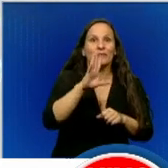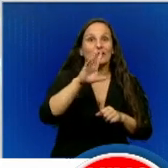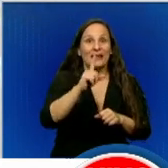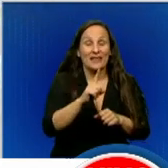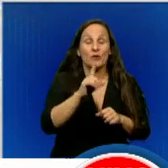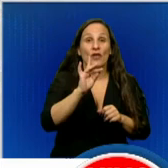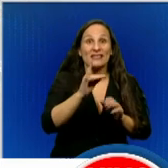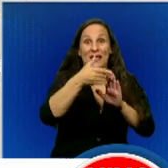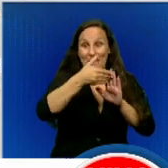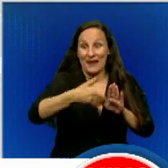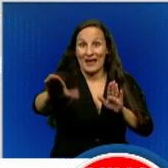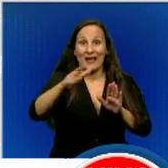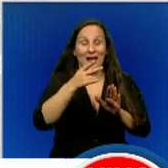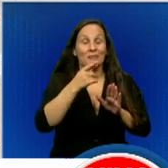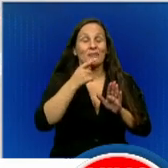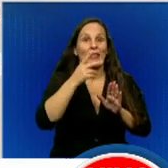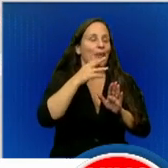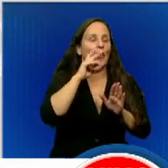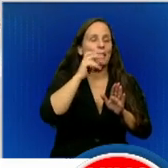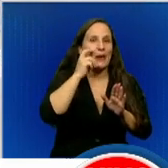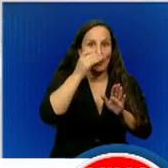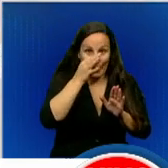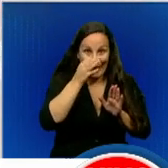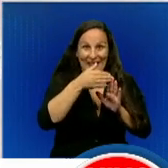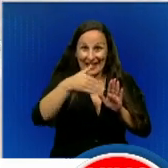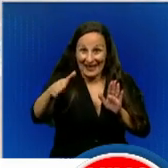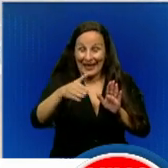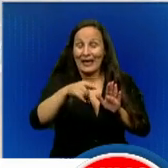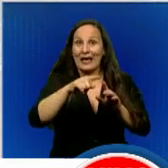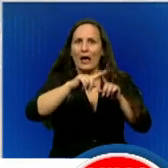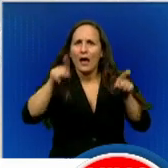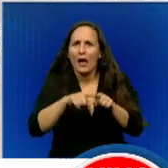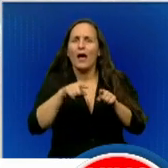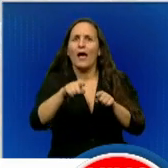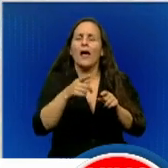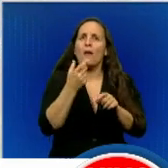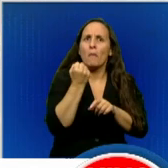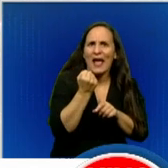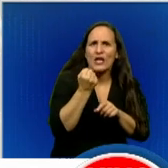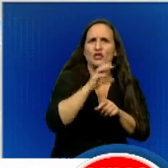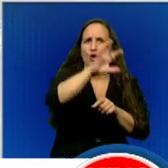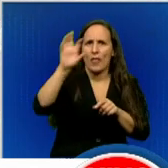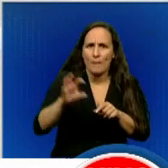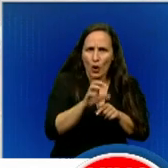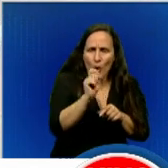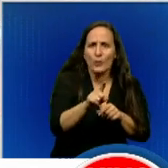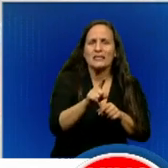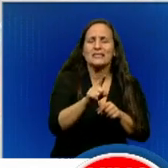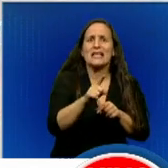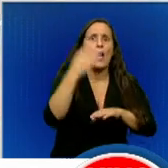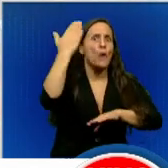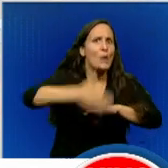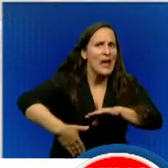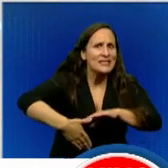2020 durante un año las operaciones de emisión de títulos públicos en moneda nacional de las provincias cuyo